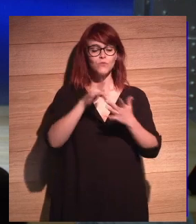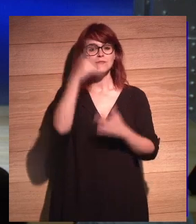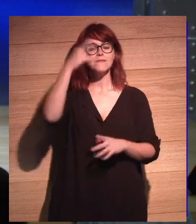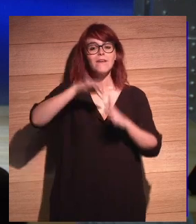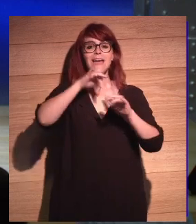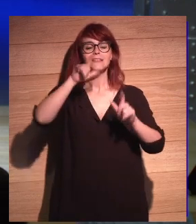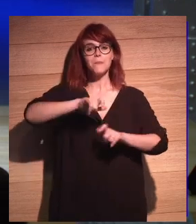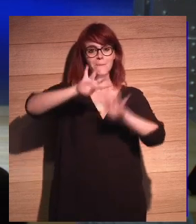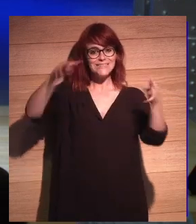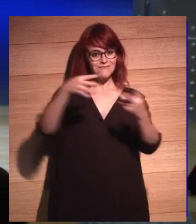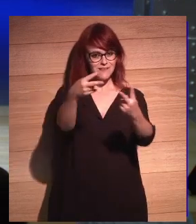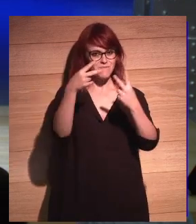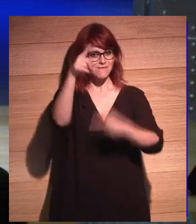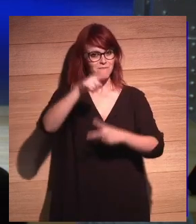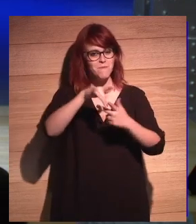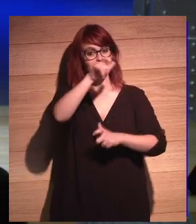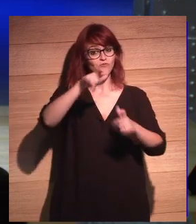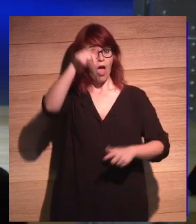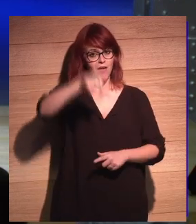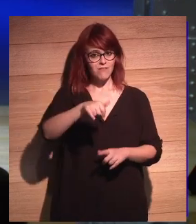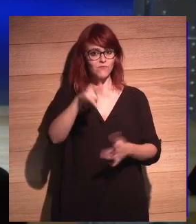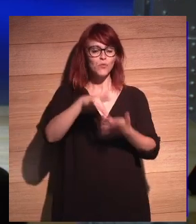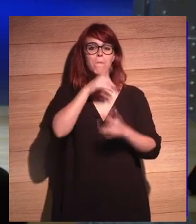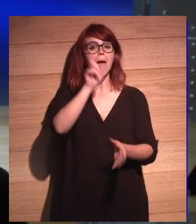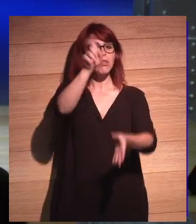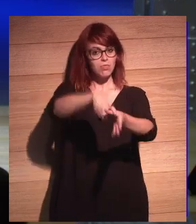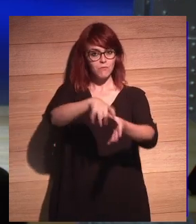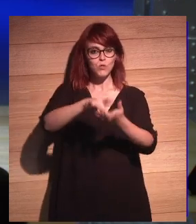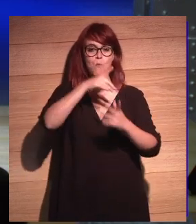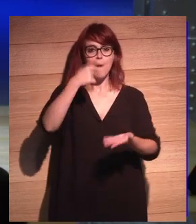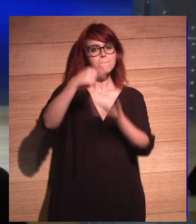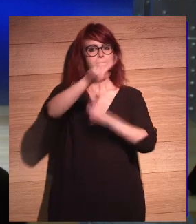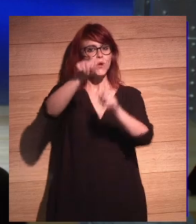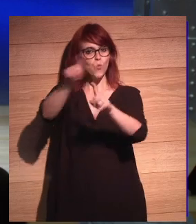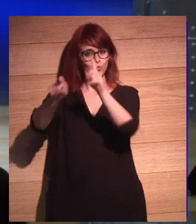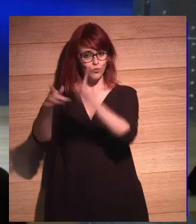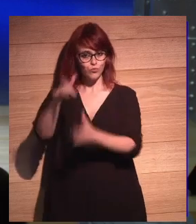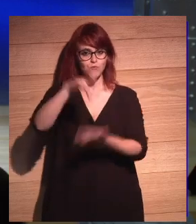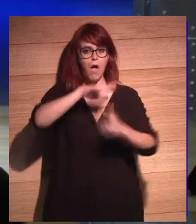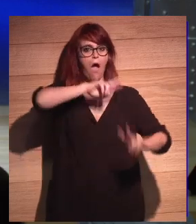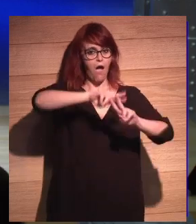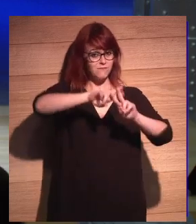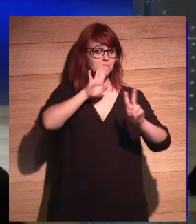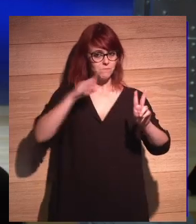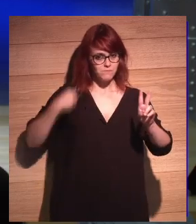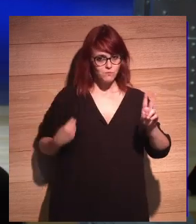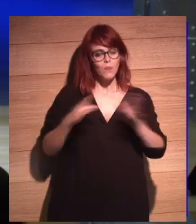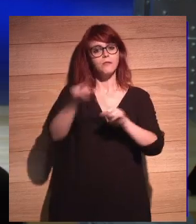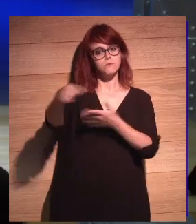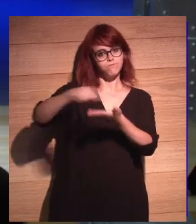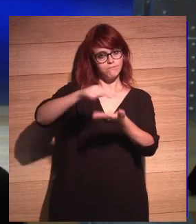streaming y también los que estáis aquí podéis participar en el evento enviando vuestras preguntas con este hashtag, ¿vale? Que me lo harán llegar